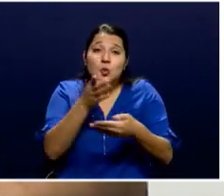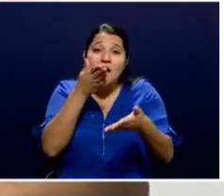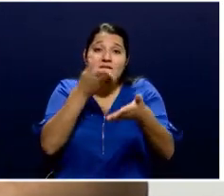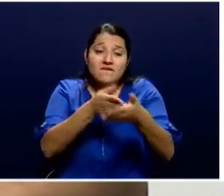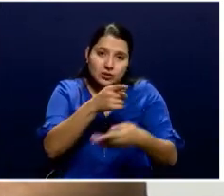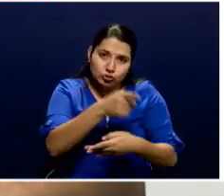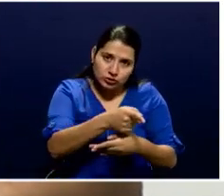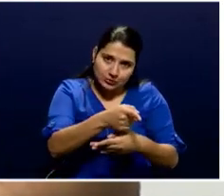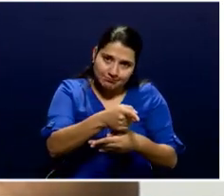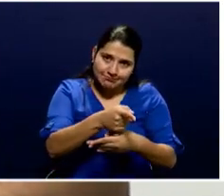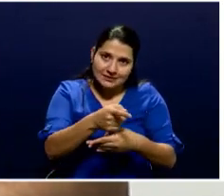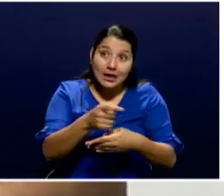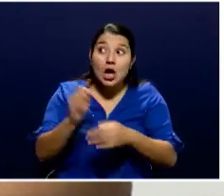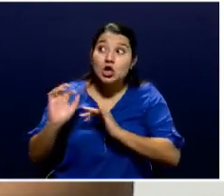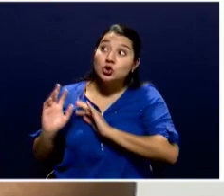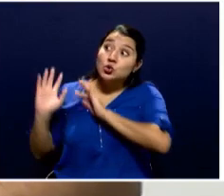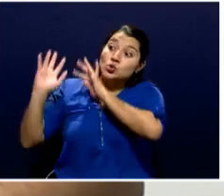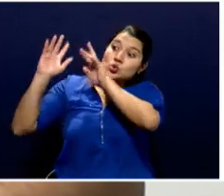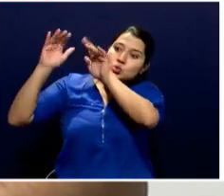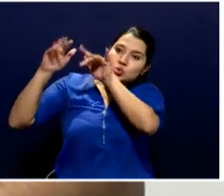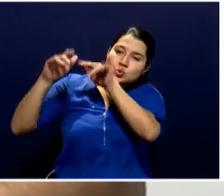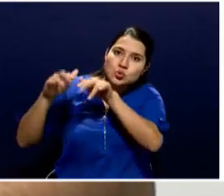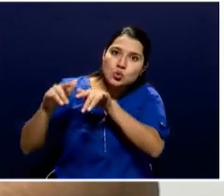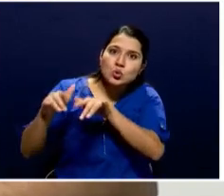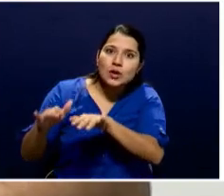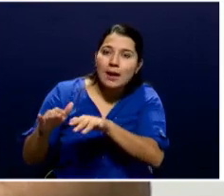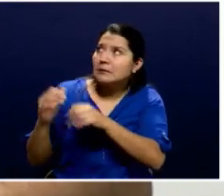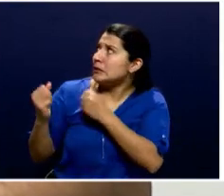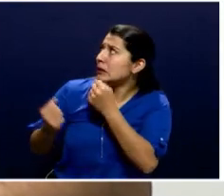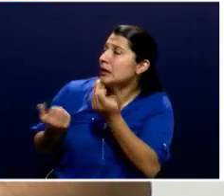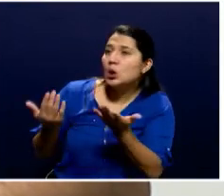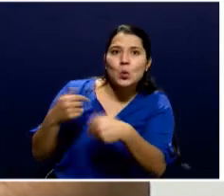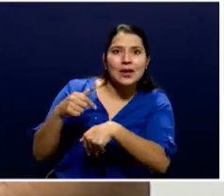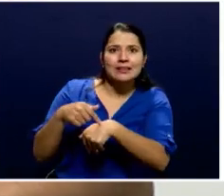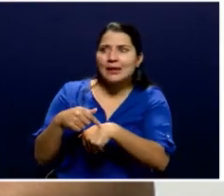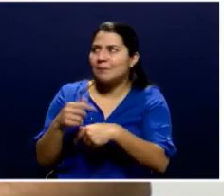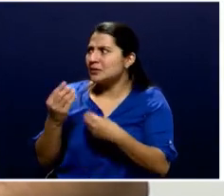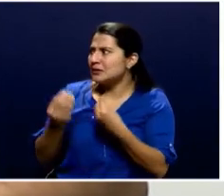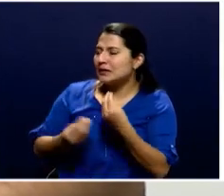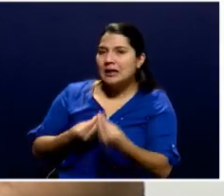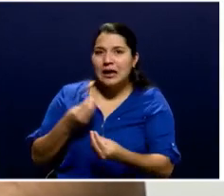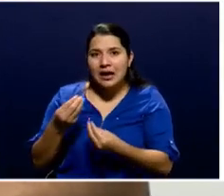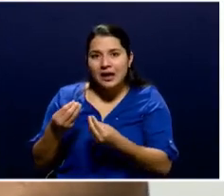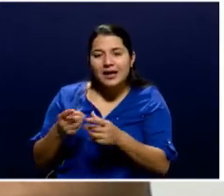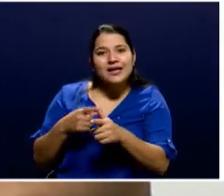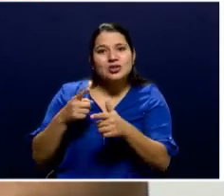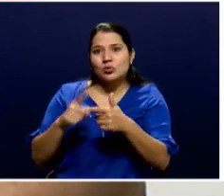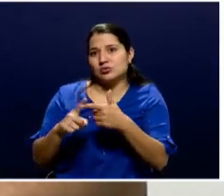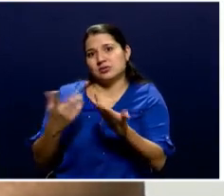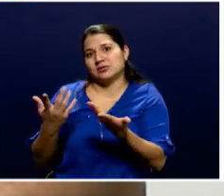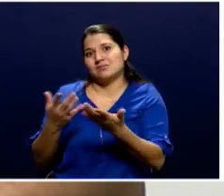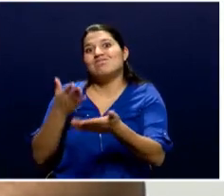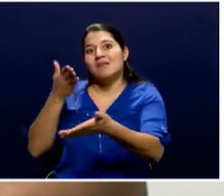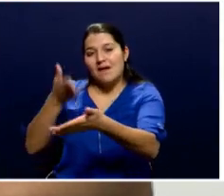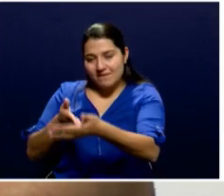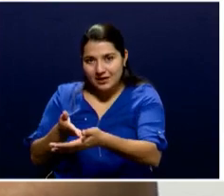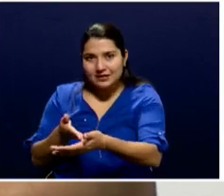el caso de un tsunami. Yo creo que esa es la mejor analogía que puedo dar como para que la gente entienda la diferencia entre lo que